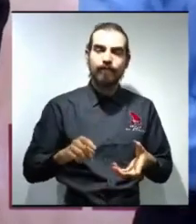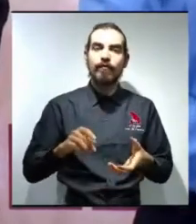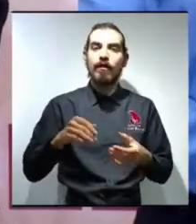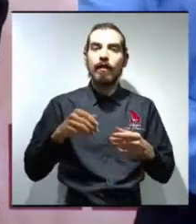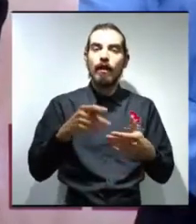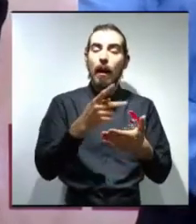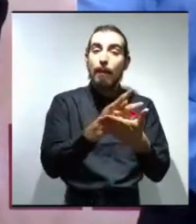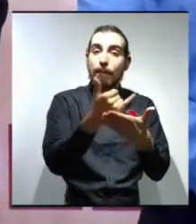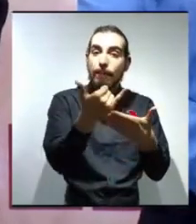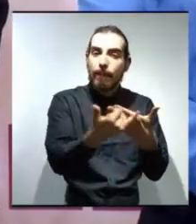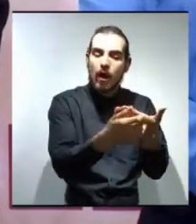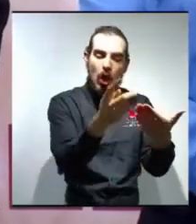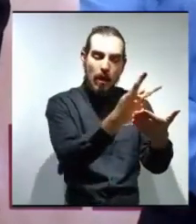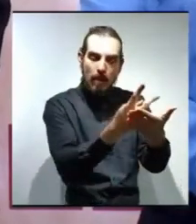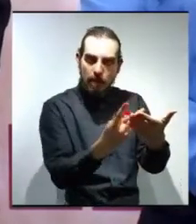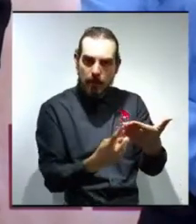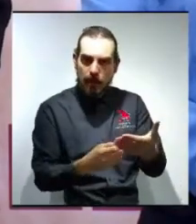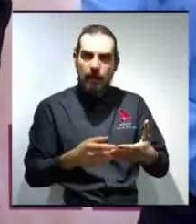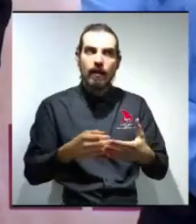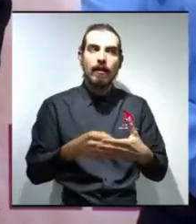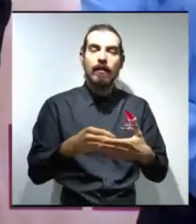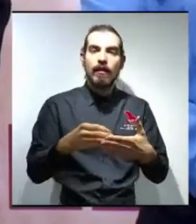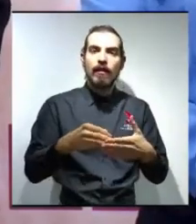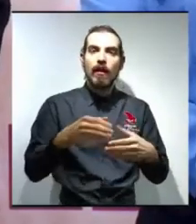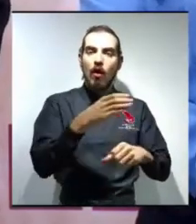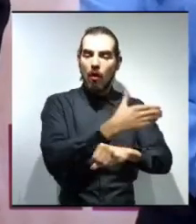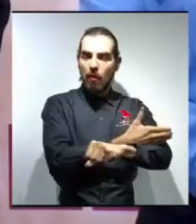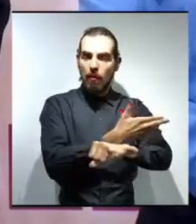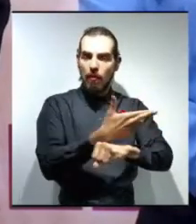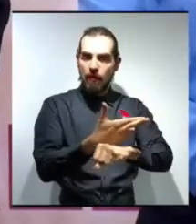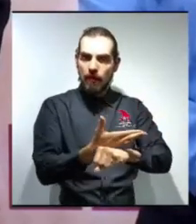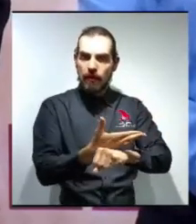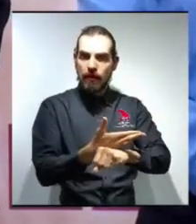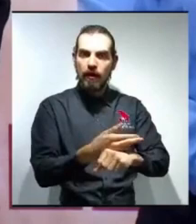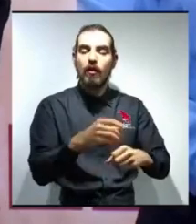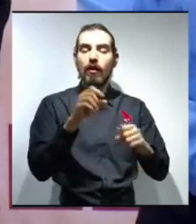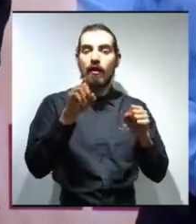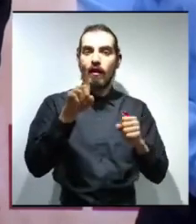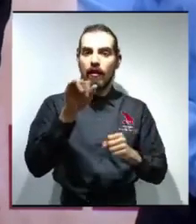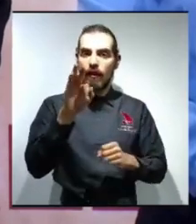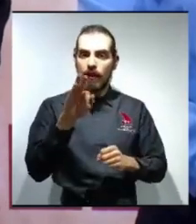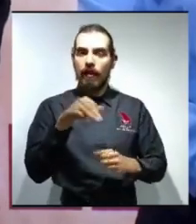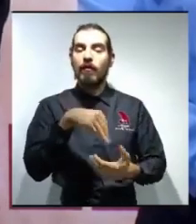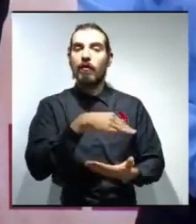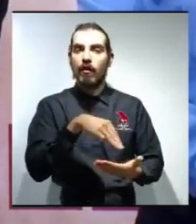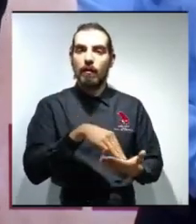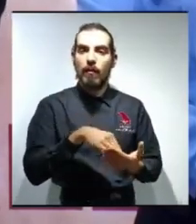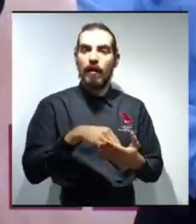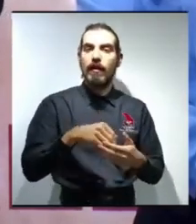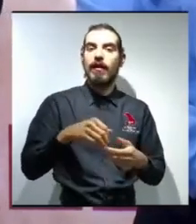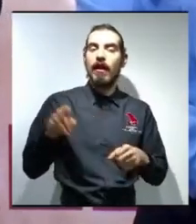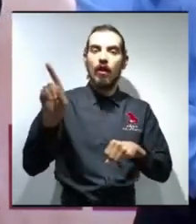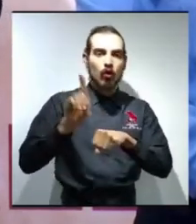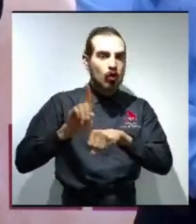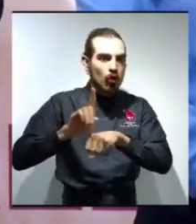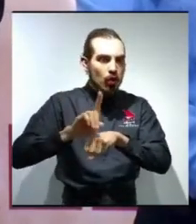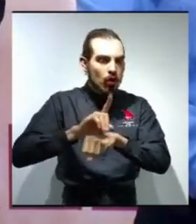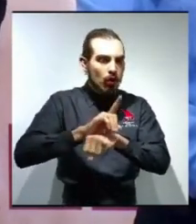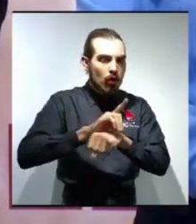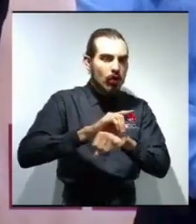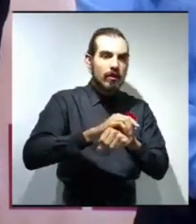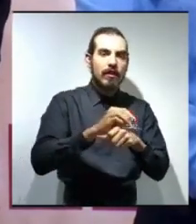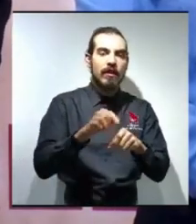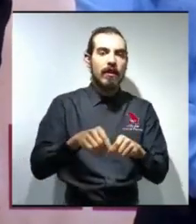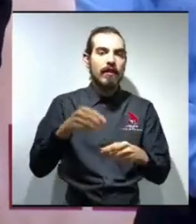de situación de calle, que son los compañeros y compañeras de DIF municipal, que están permanentemente monitoreando todas